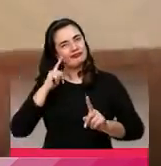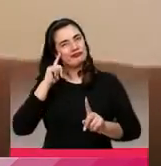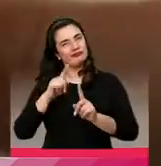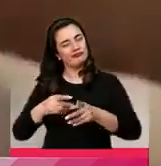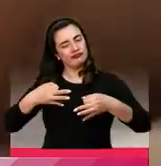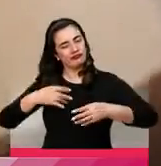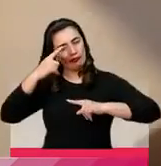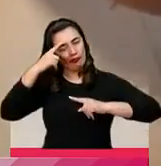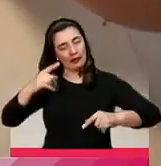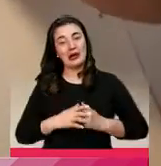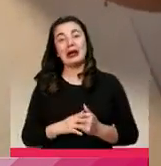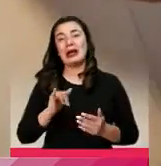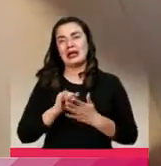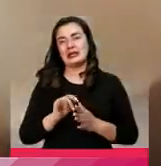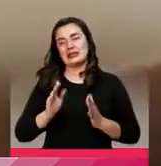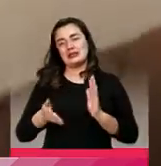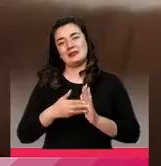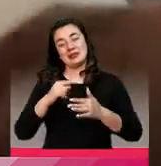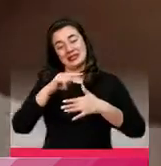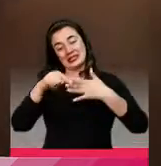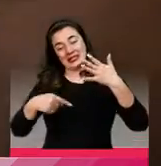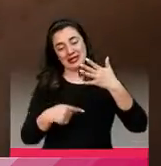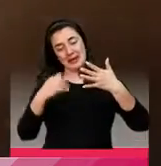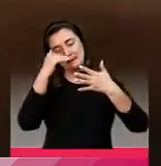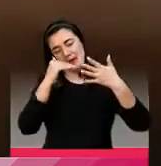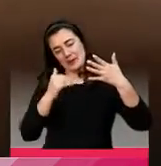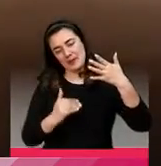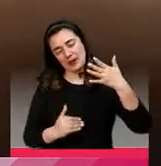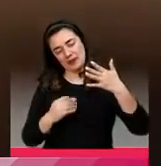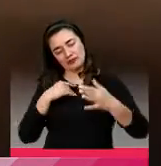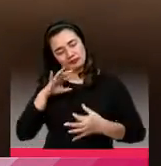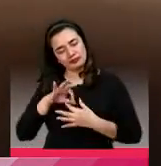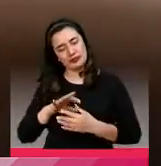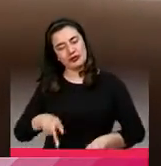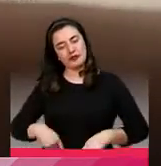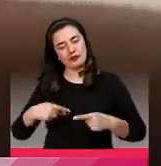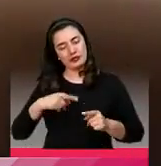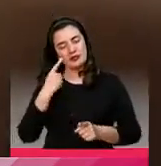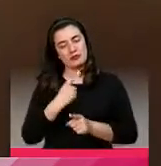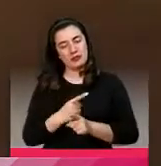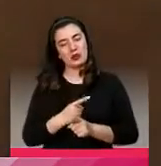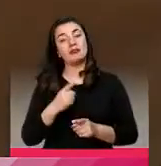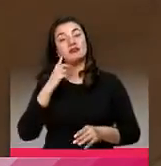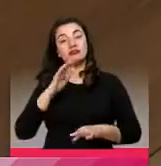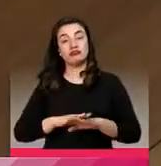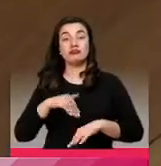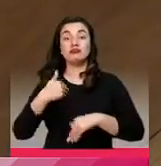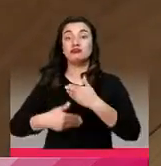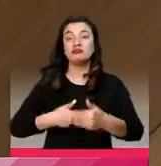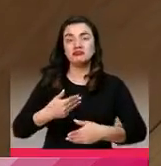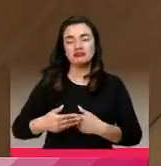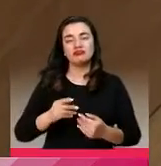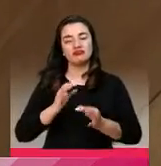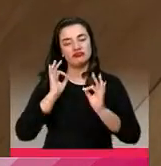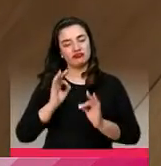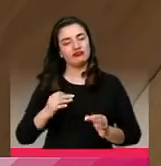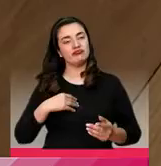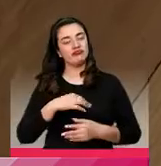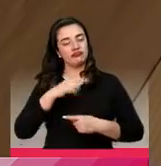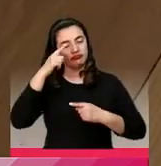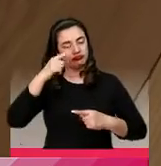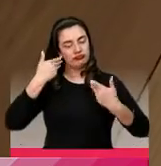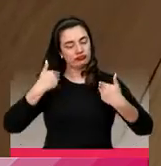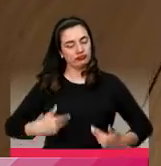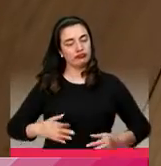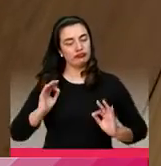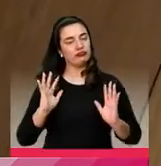A través de 6 pasos, el lector encontrará el sentido de su vida y en consecuencia comenzará a llevar una existencia auténtica, celebrando